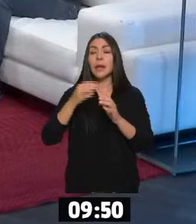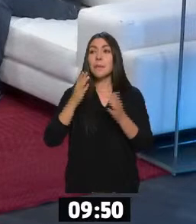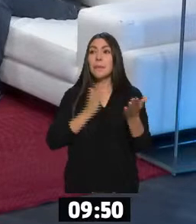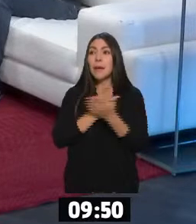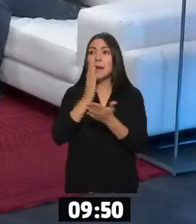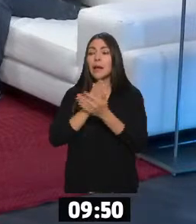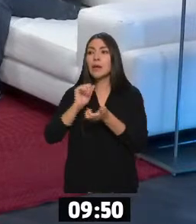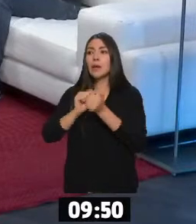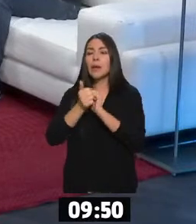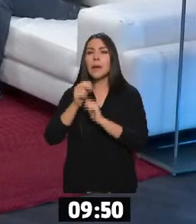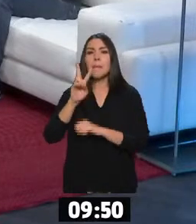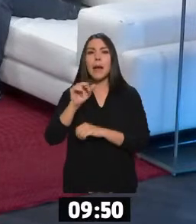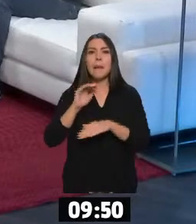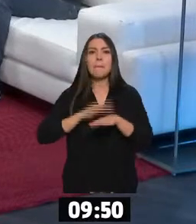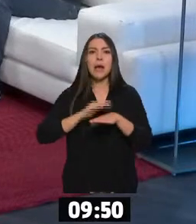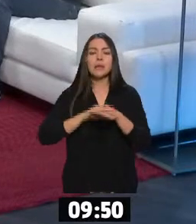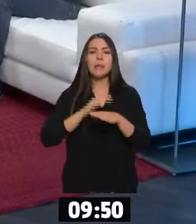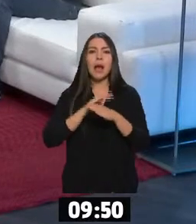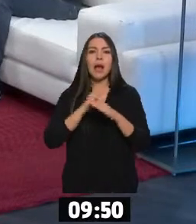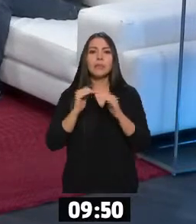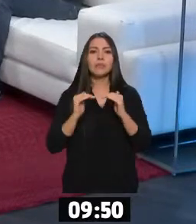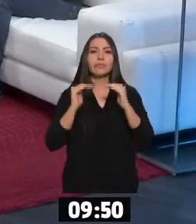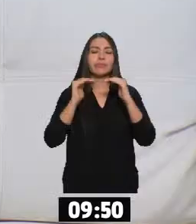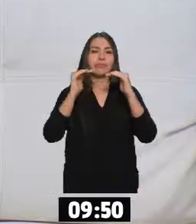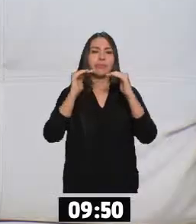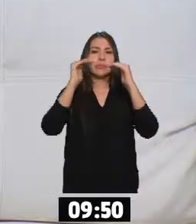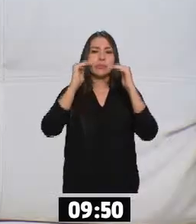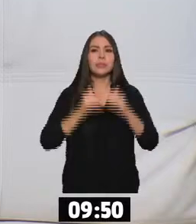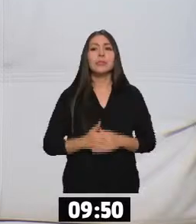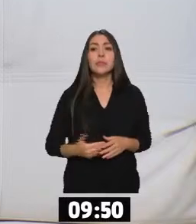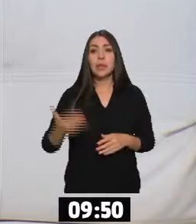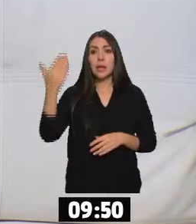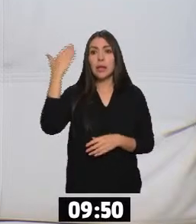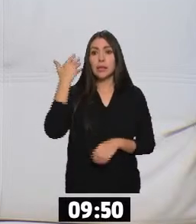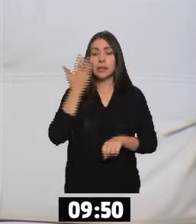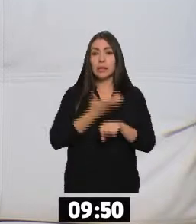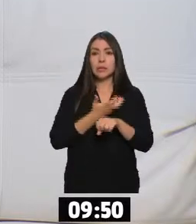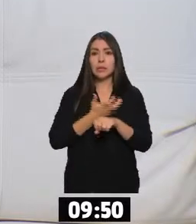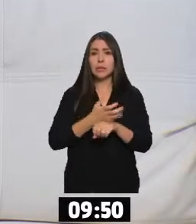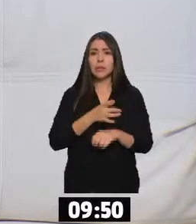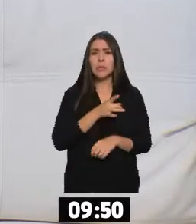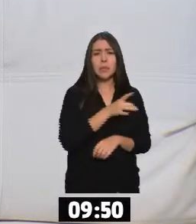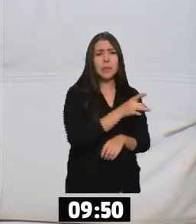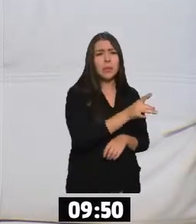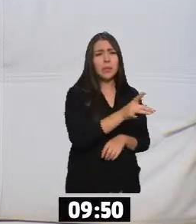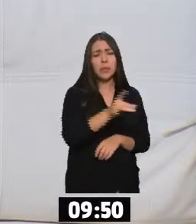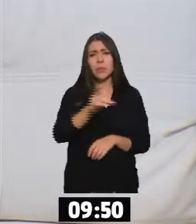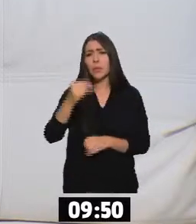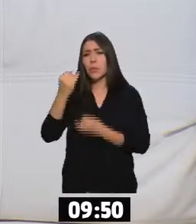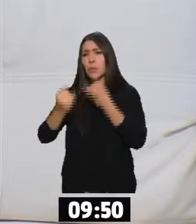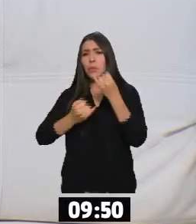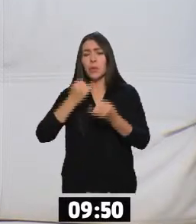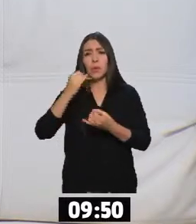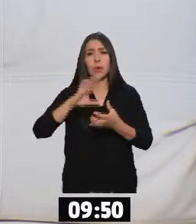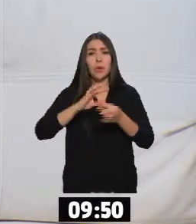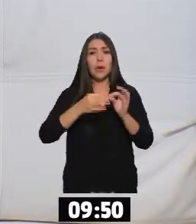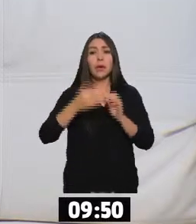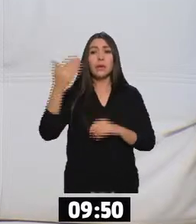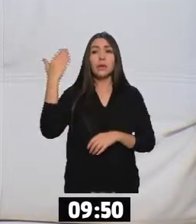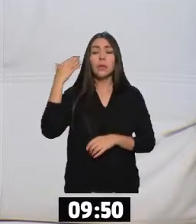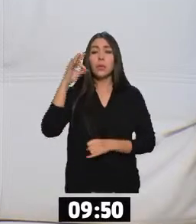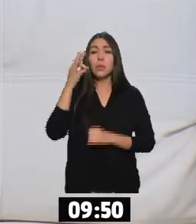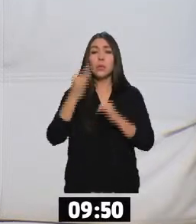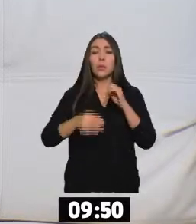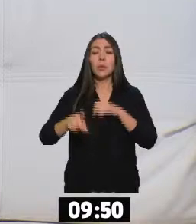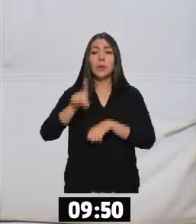estrecha. Estados Unidos regularmente era una aplanadora en Juegos Olímpicos y actualmente hasta el último día en voleibol femenil obtuvo la